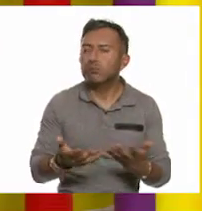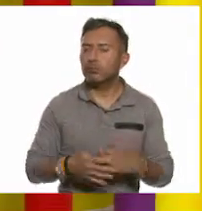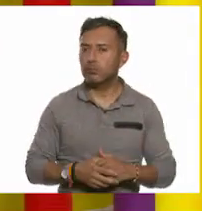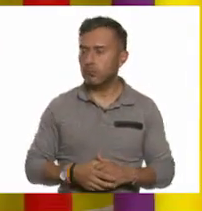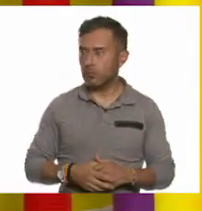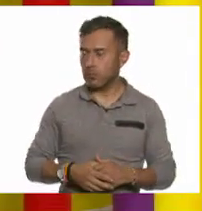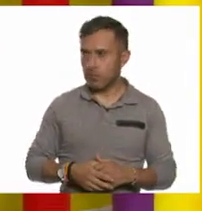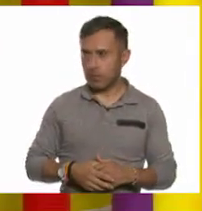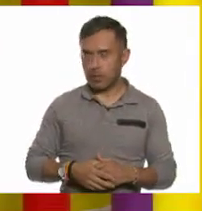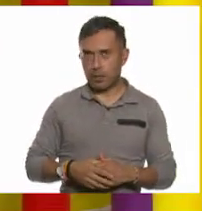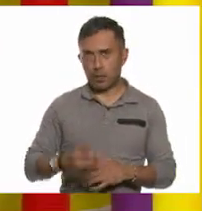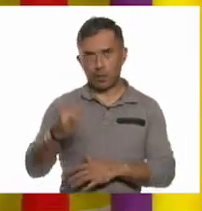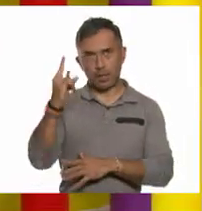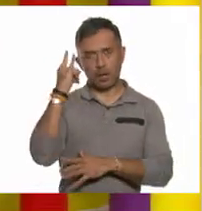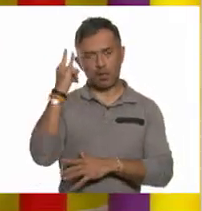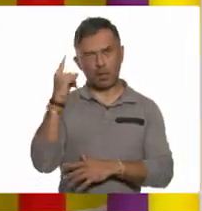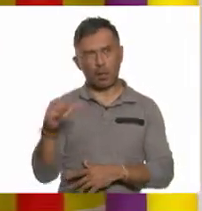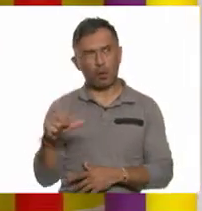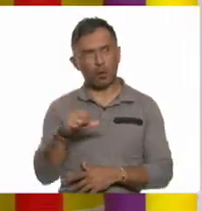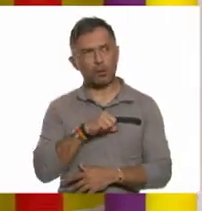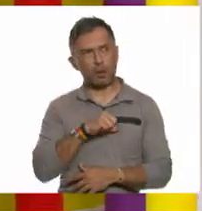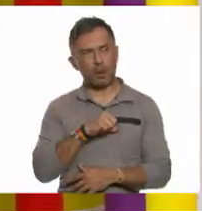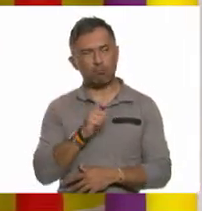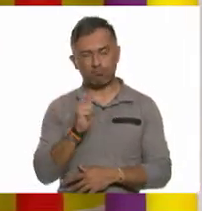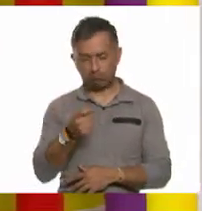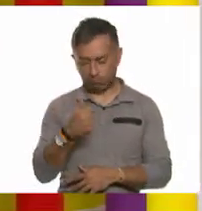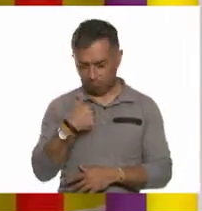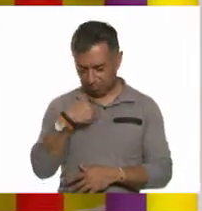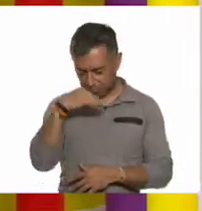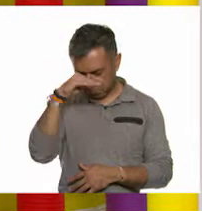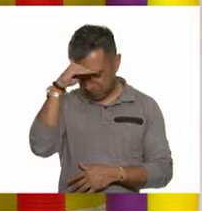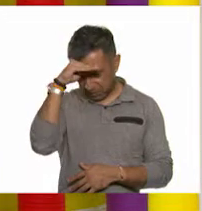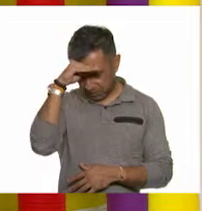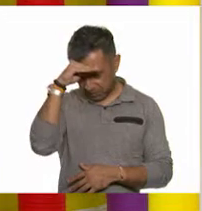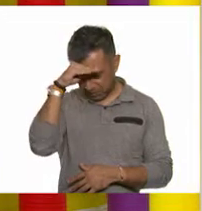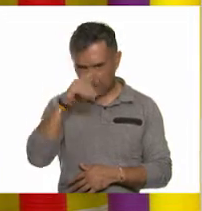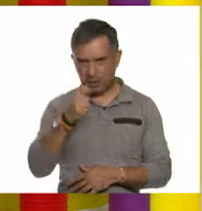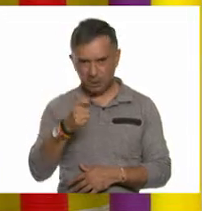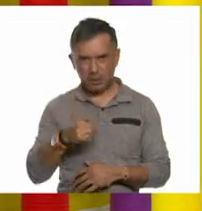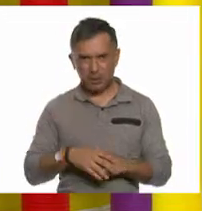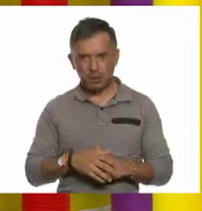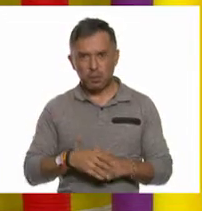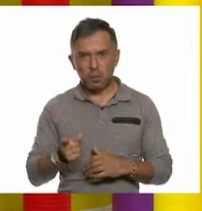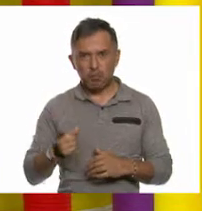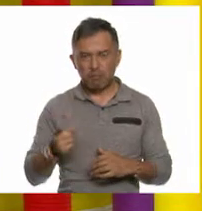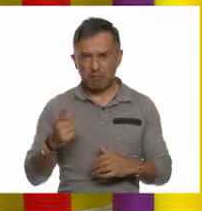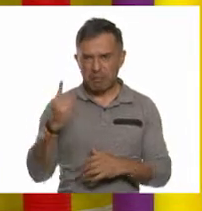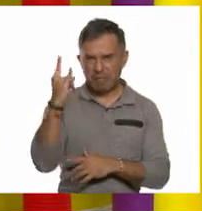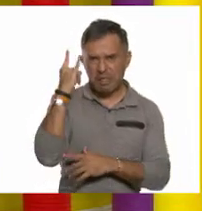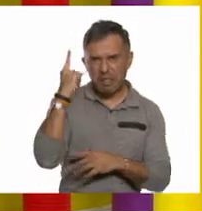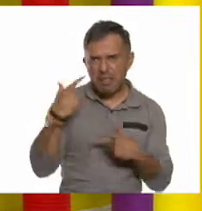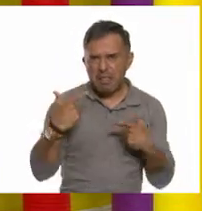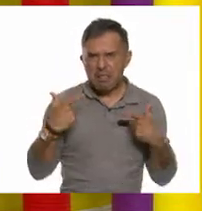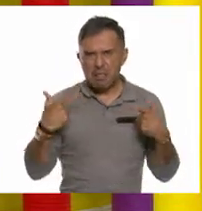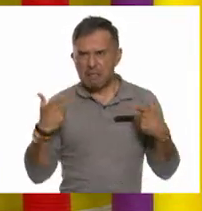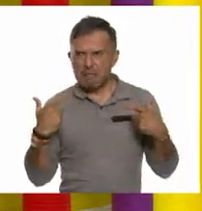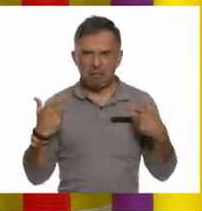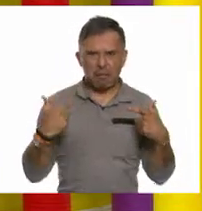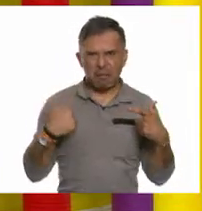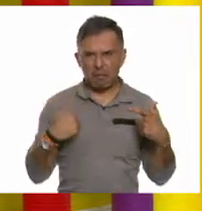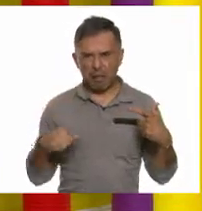el gigante egoísta, pues yo me imagino que ha de ser de un gigante que no quiere compartir con